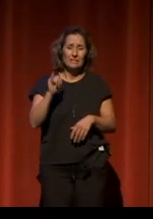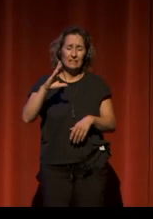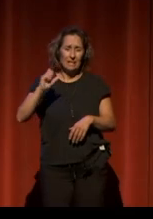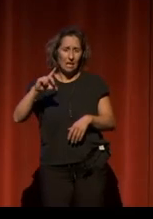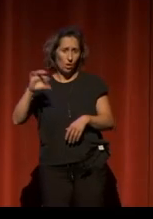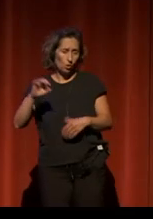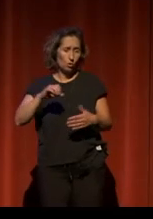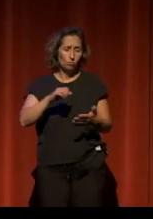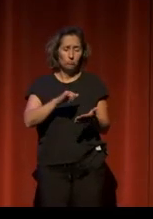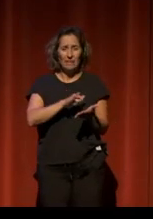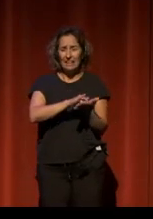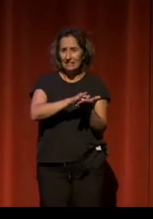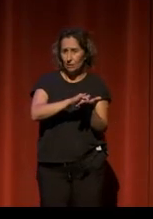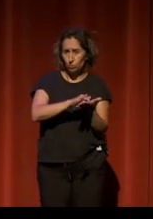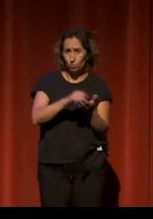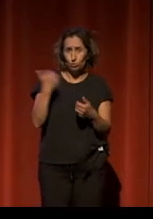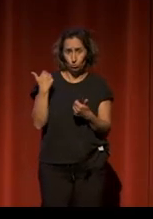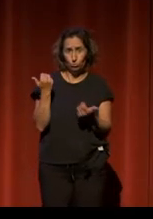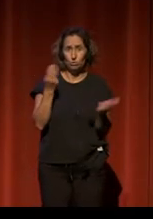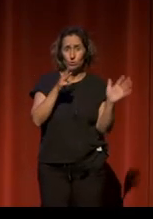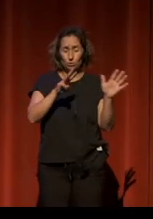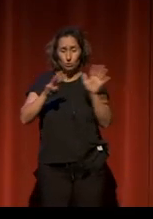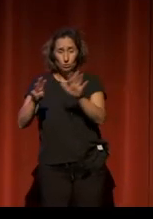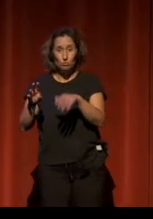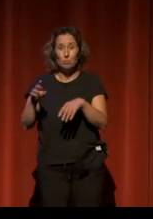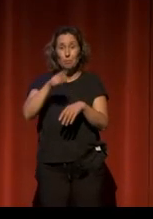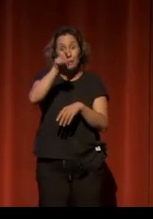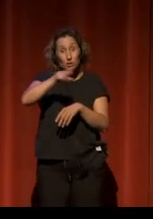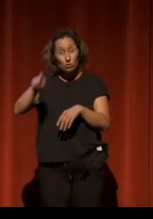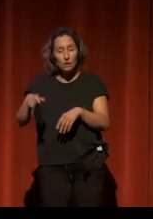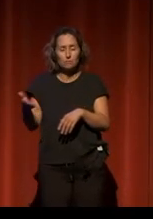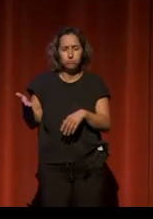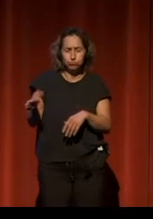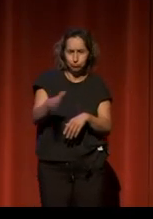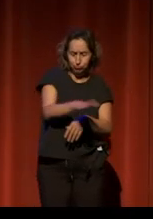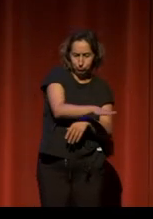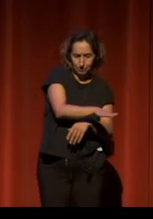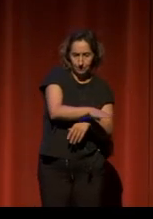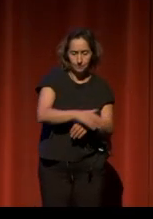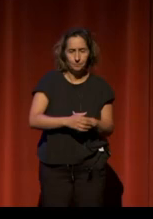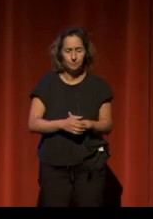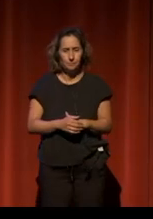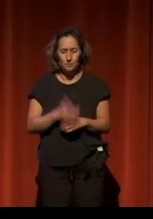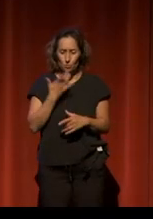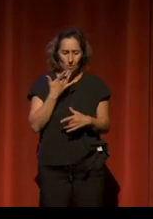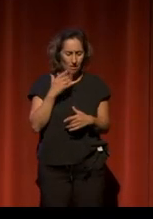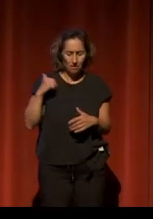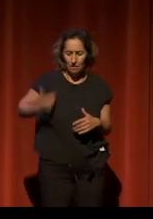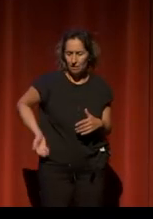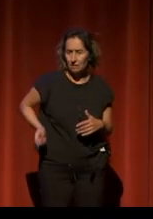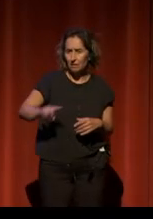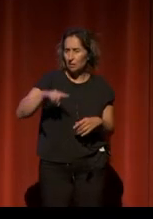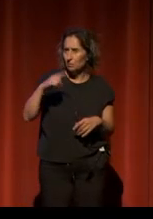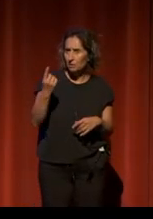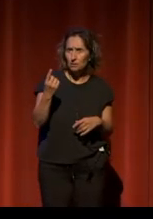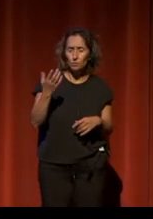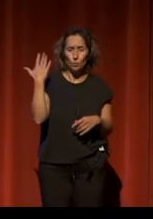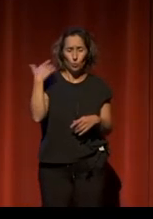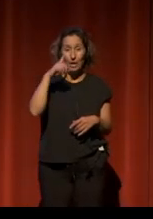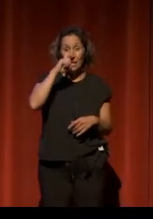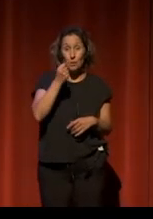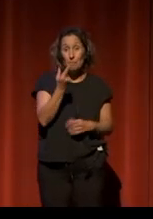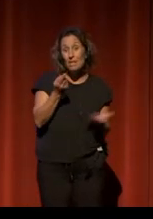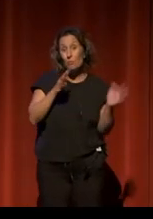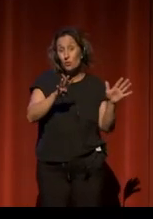Estados Unidos primer mundo una de las ciudades más ricas y avanzadas del planeta y cuando en 1995 les